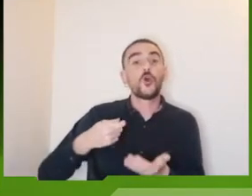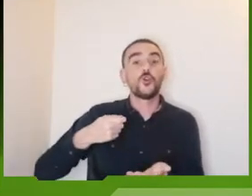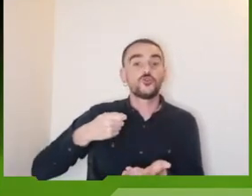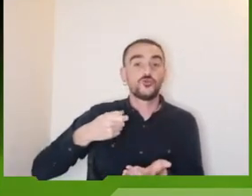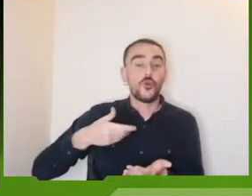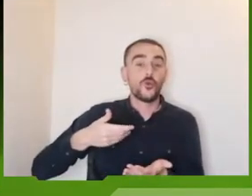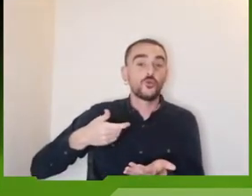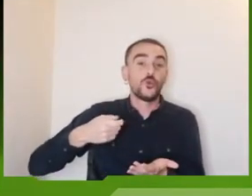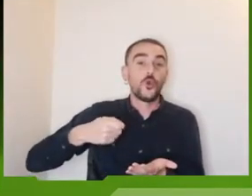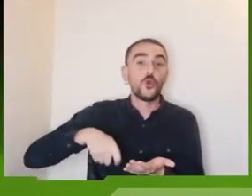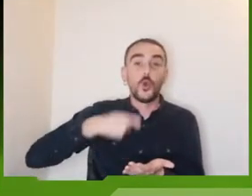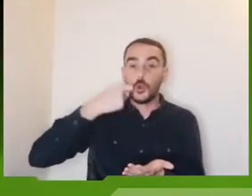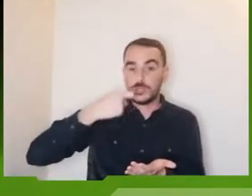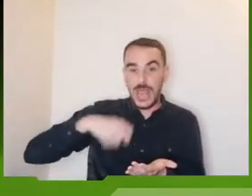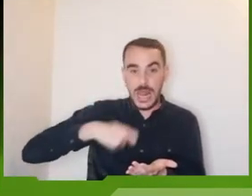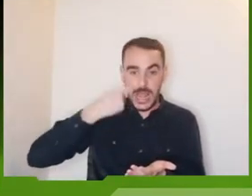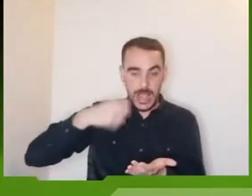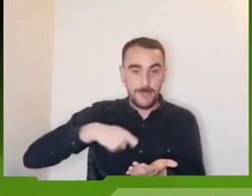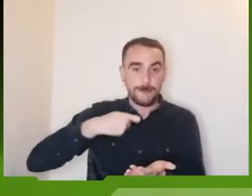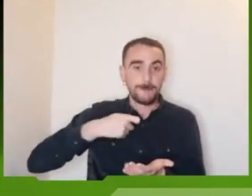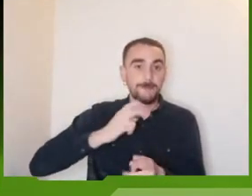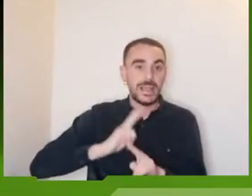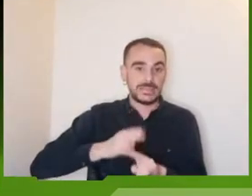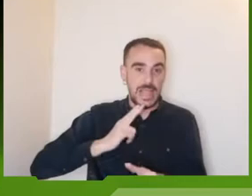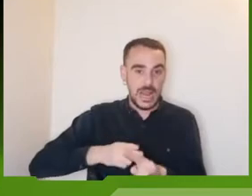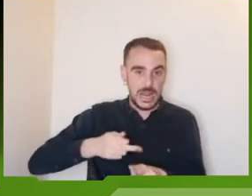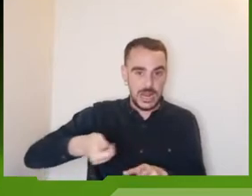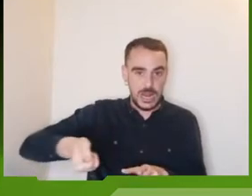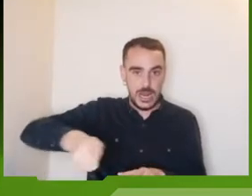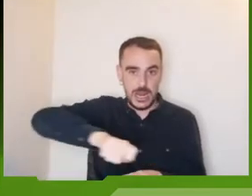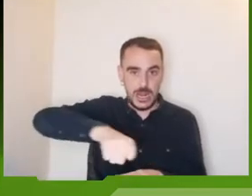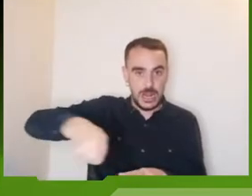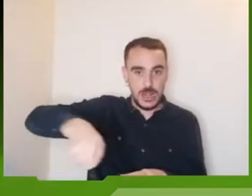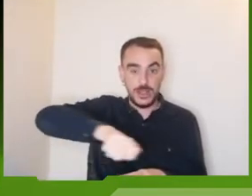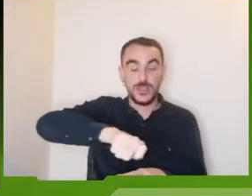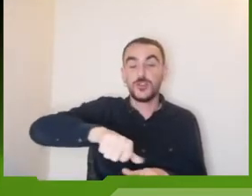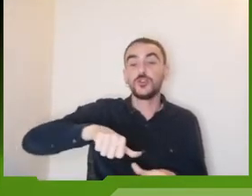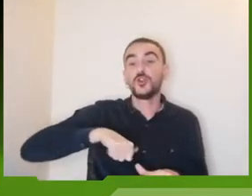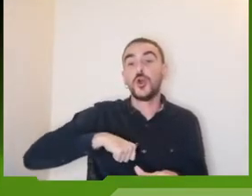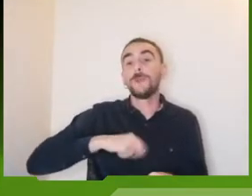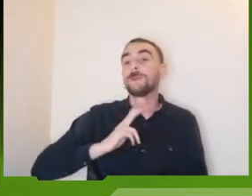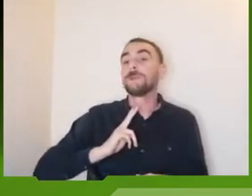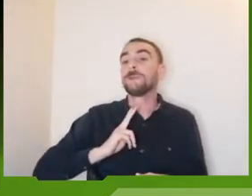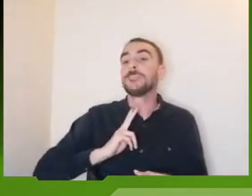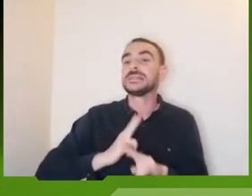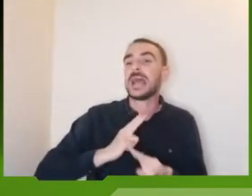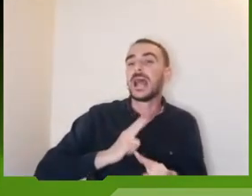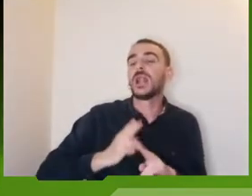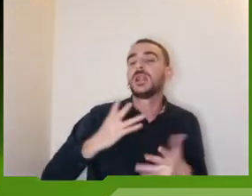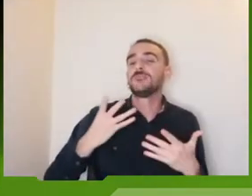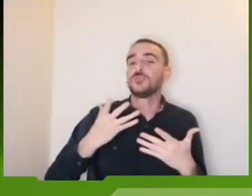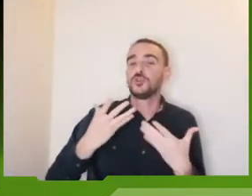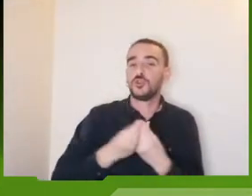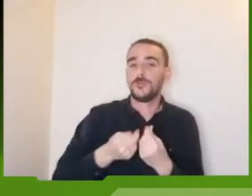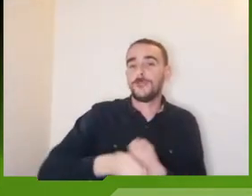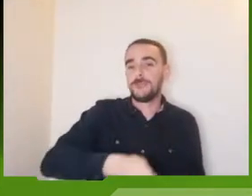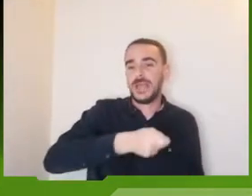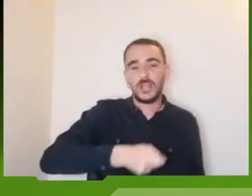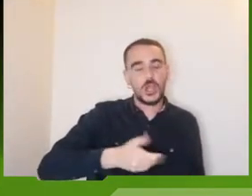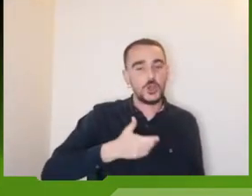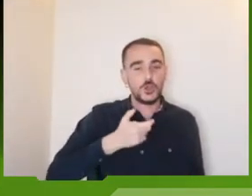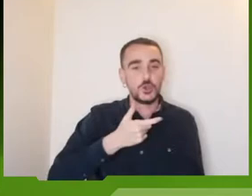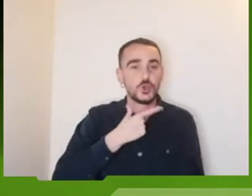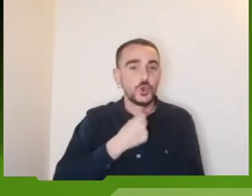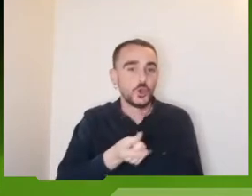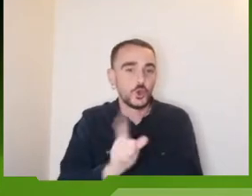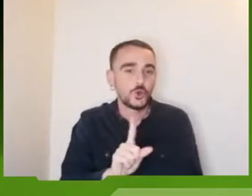nunca uso el metal en la paella para que no se me raye, pero mira, para no dar otro viaje al armario, lo he hecho así. Y